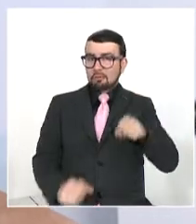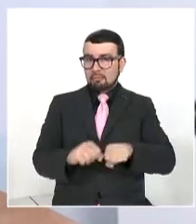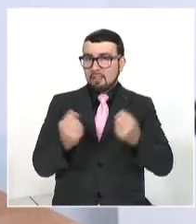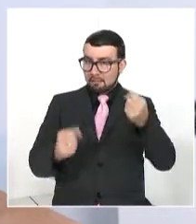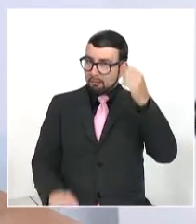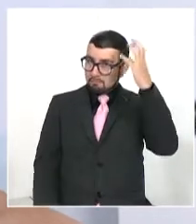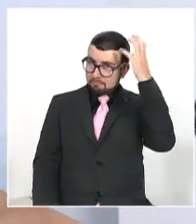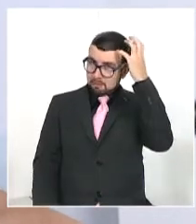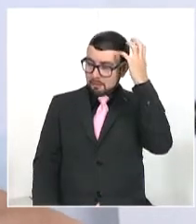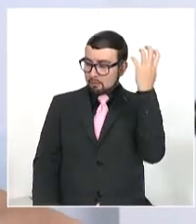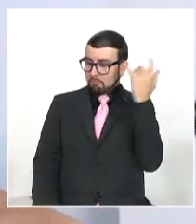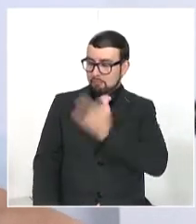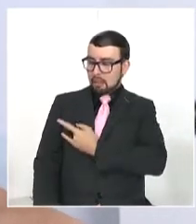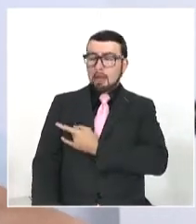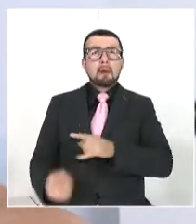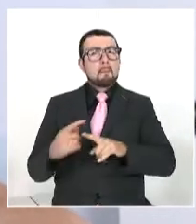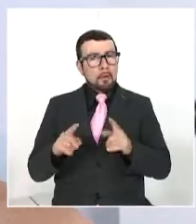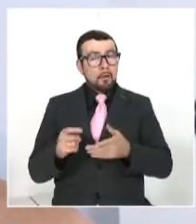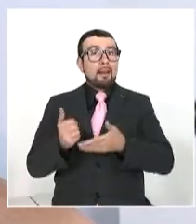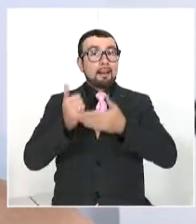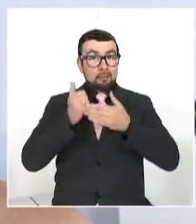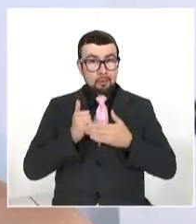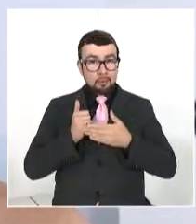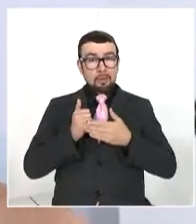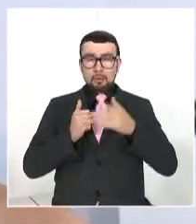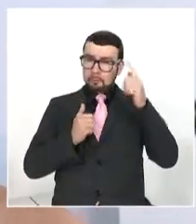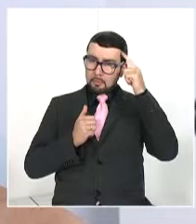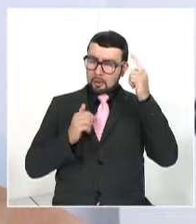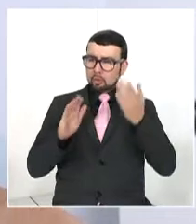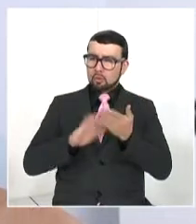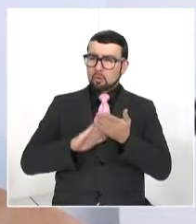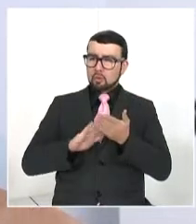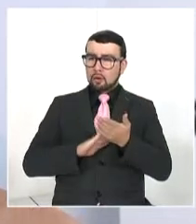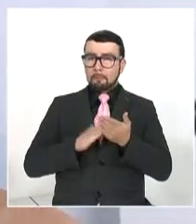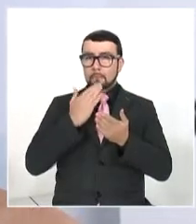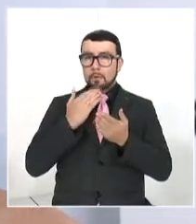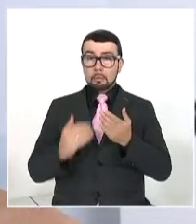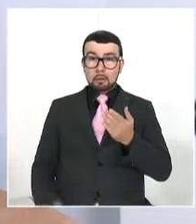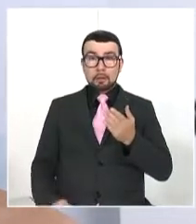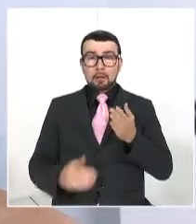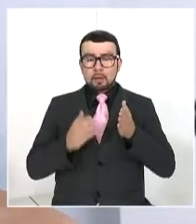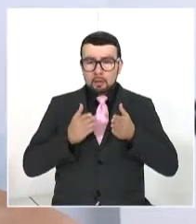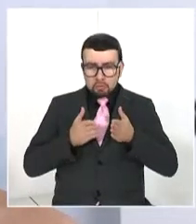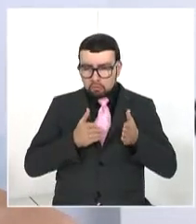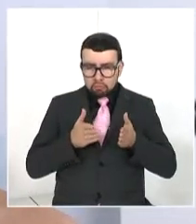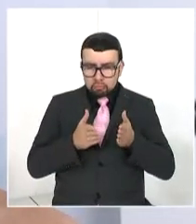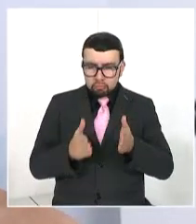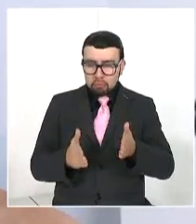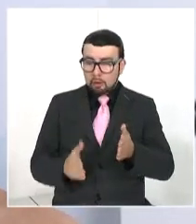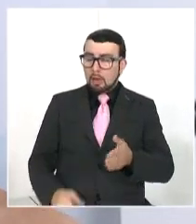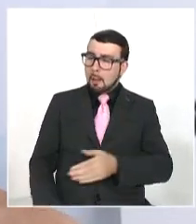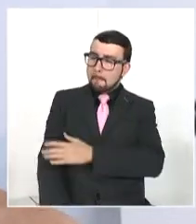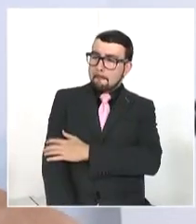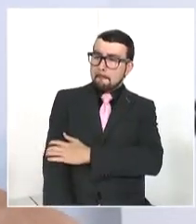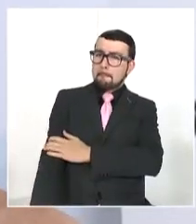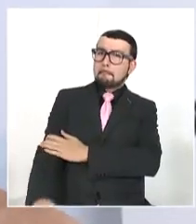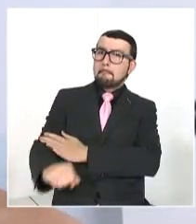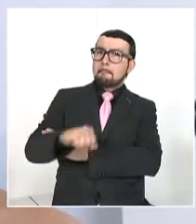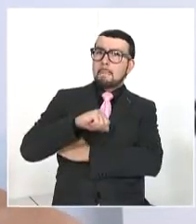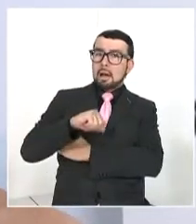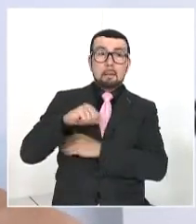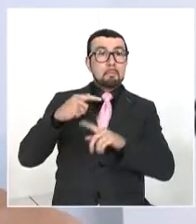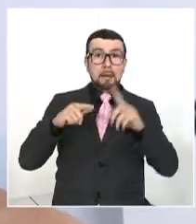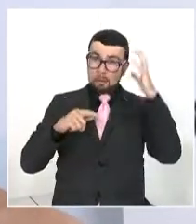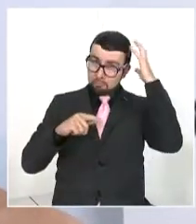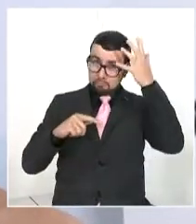hace es reparar. Entonces yo tengo un camino que me dice, mueva la mano derecha. Cuando se me lesiona, el cerebro